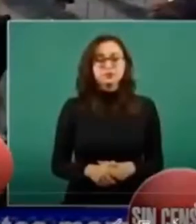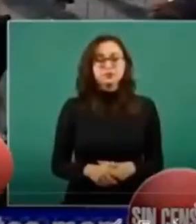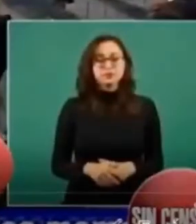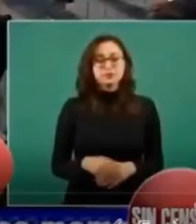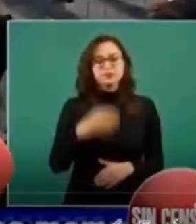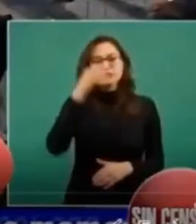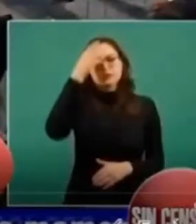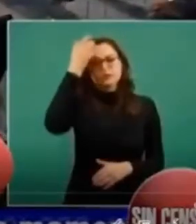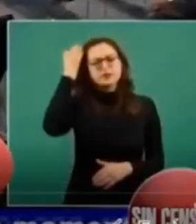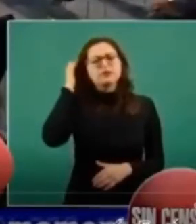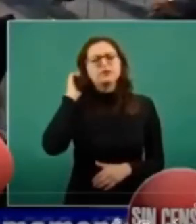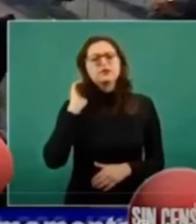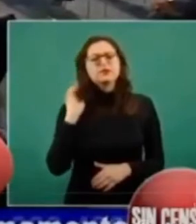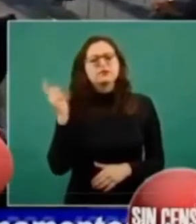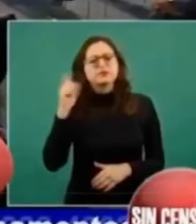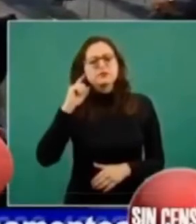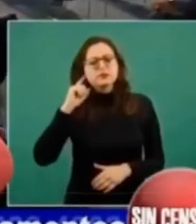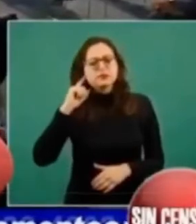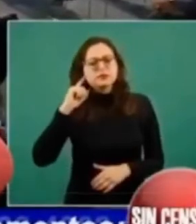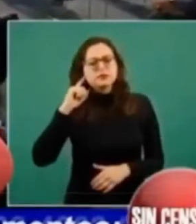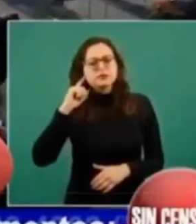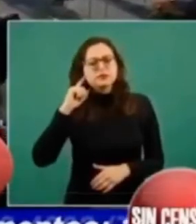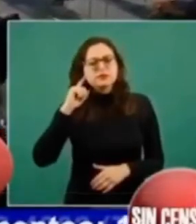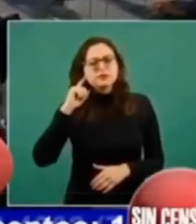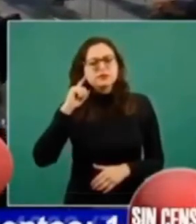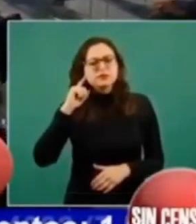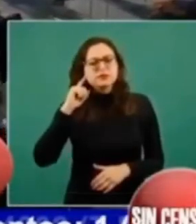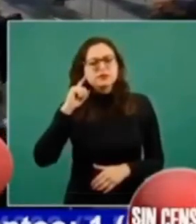de una forma tajante al aborto. Sabemos que es un tema muy polémico